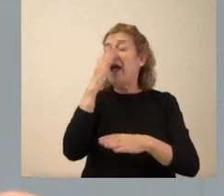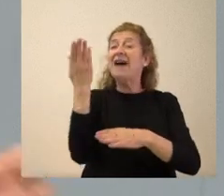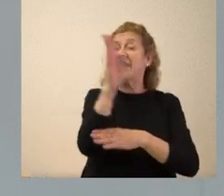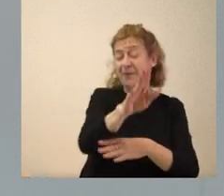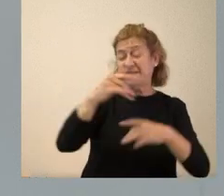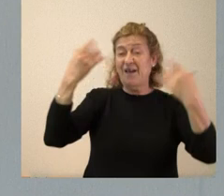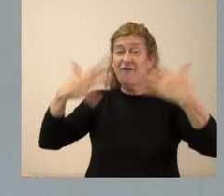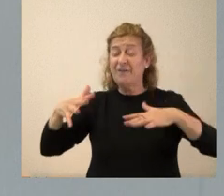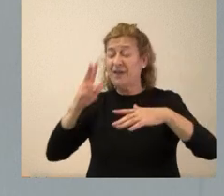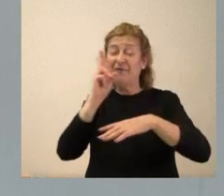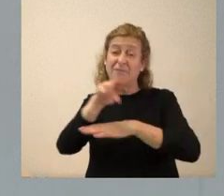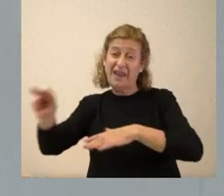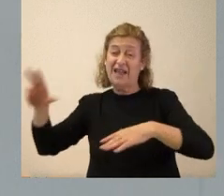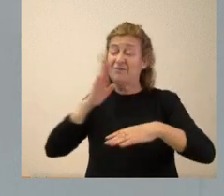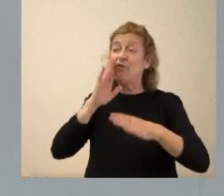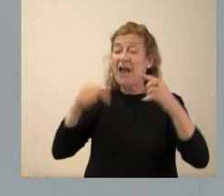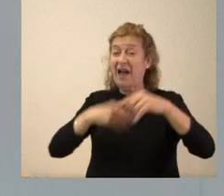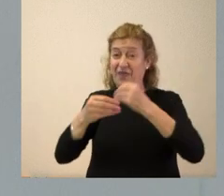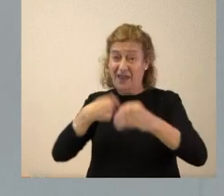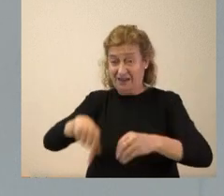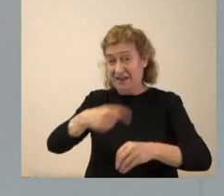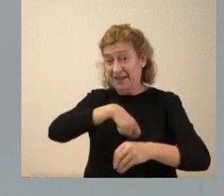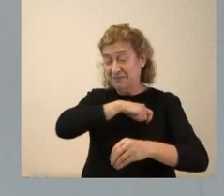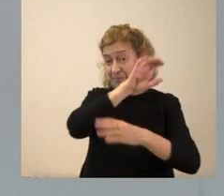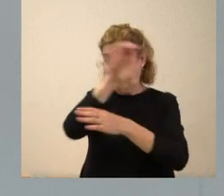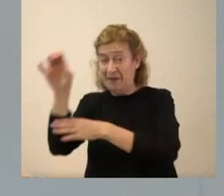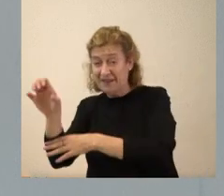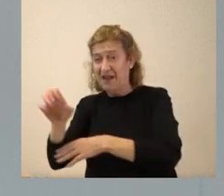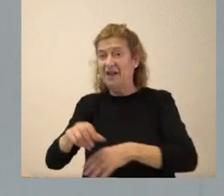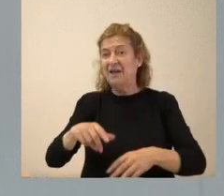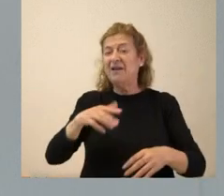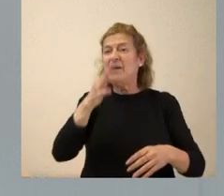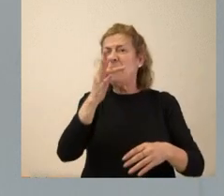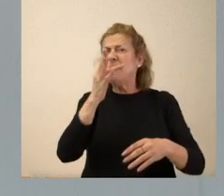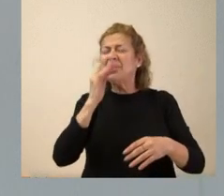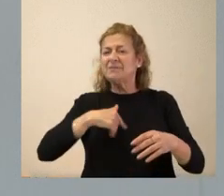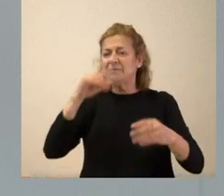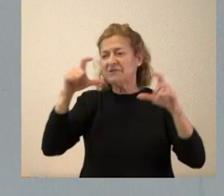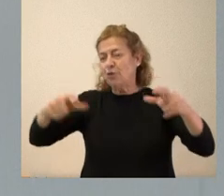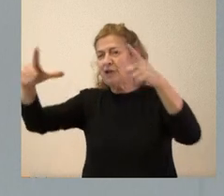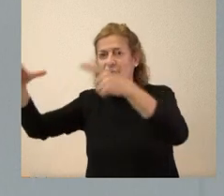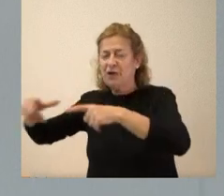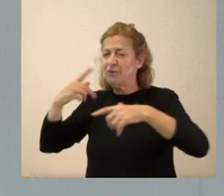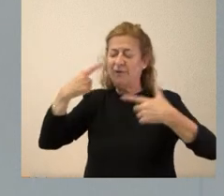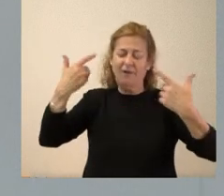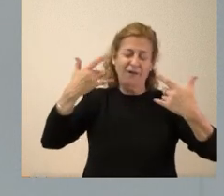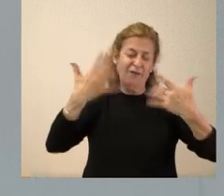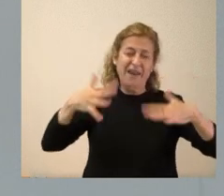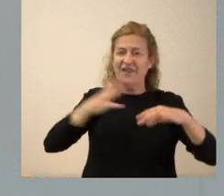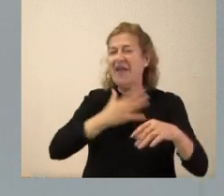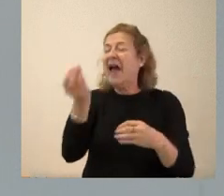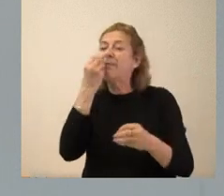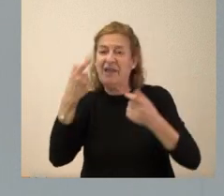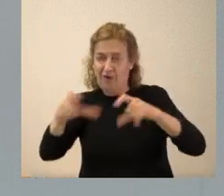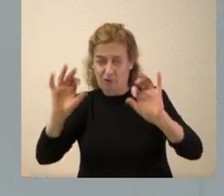del sector agroalimentario que se realizan en nuestro país especialmente mitta traction salón gourmets salamac y fruit tractions